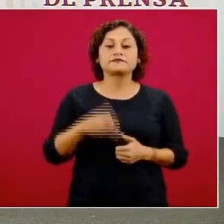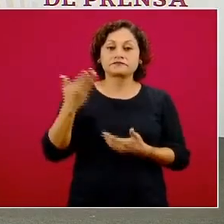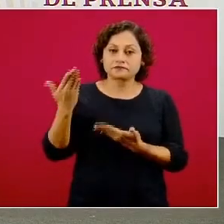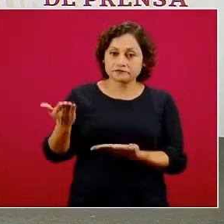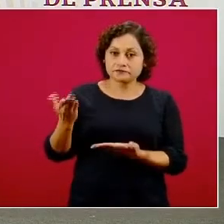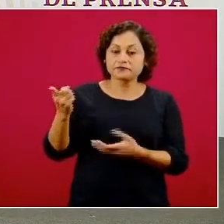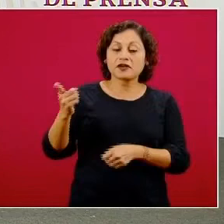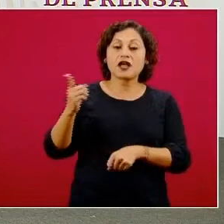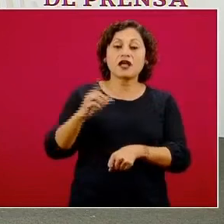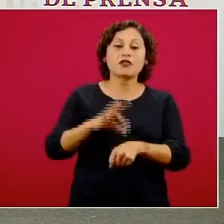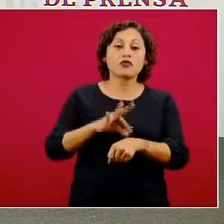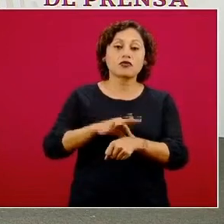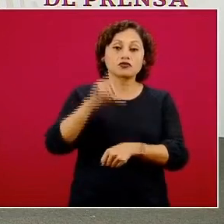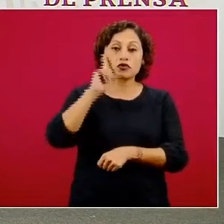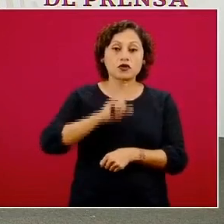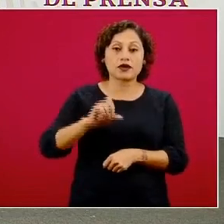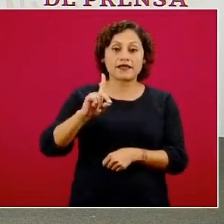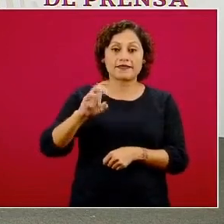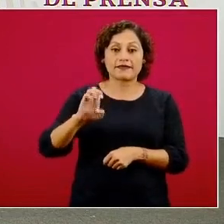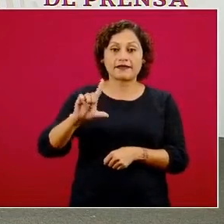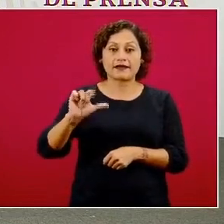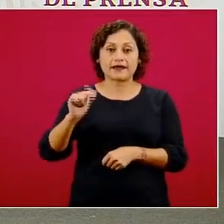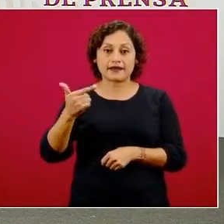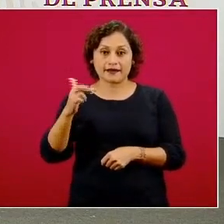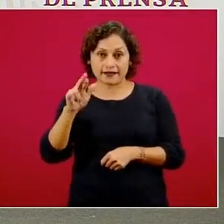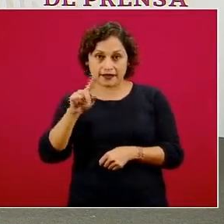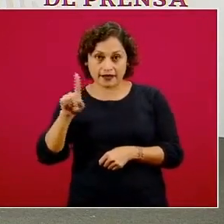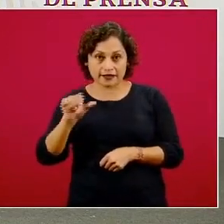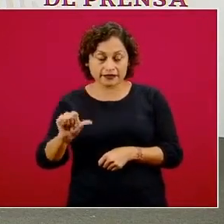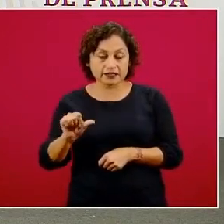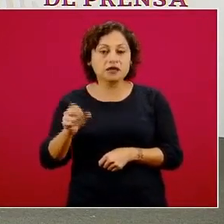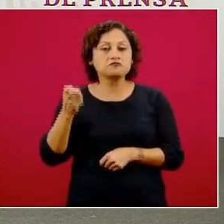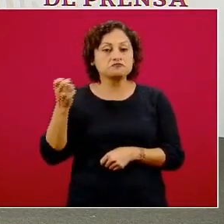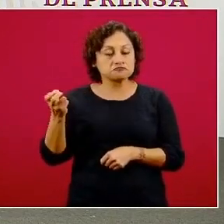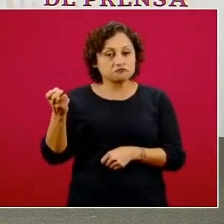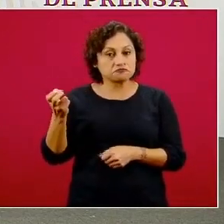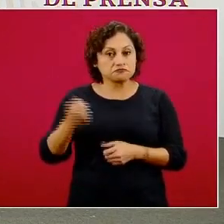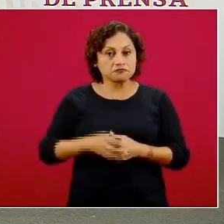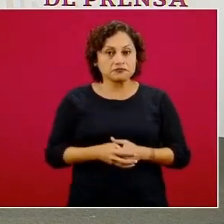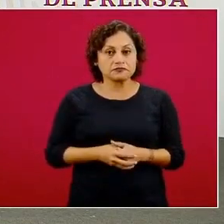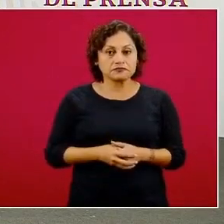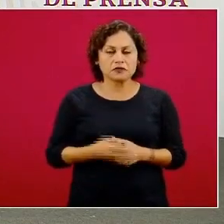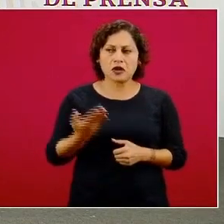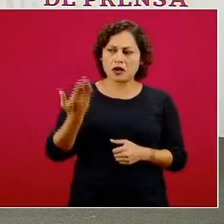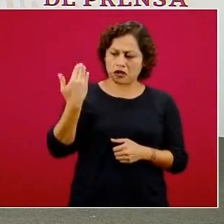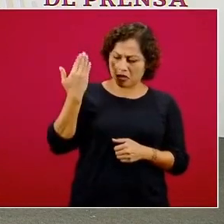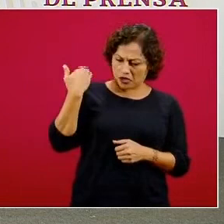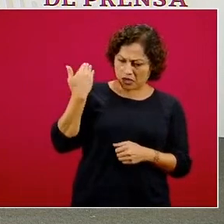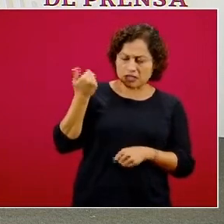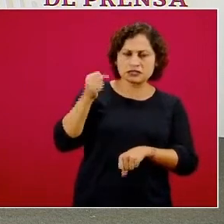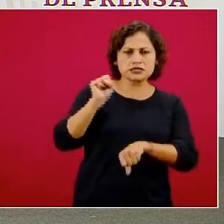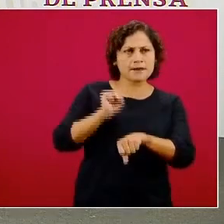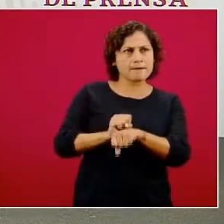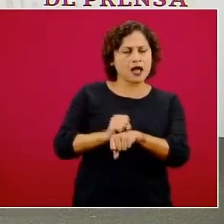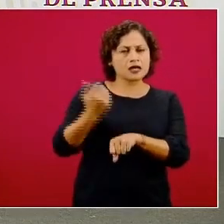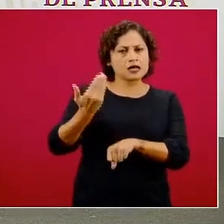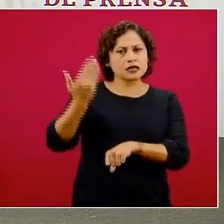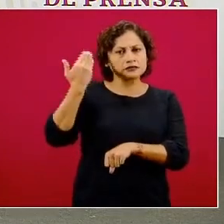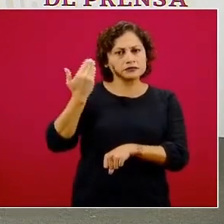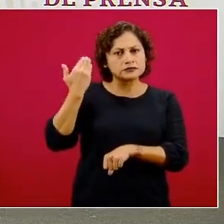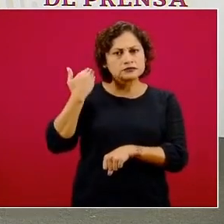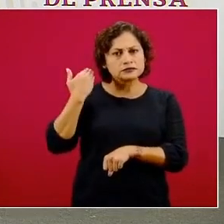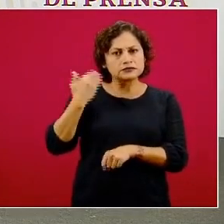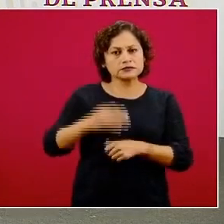doctora de la Garza, hace algunos días, un par de semanas,